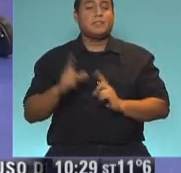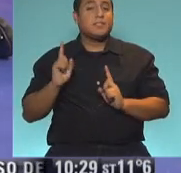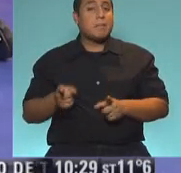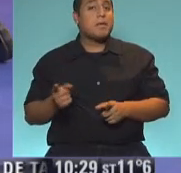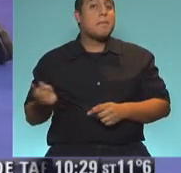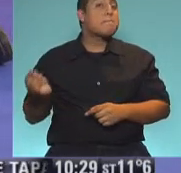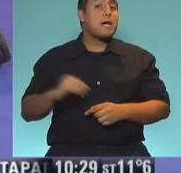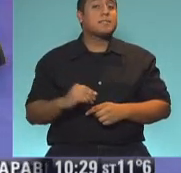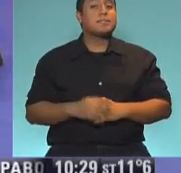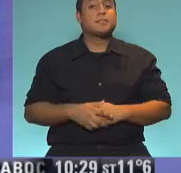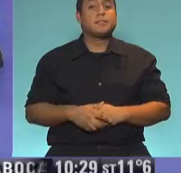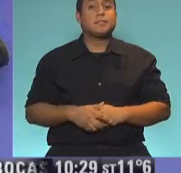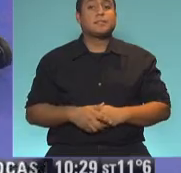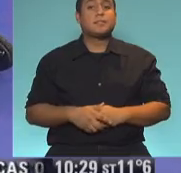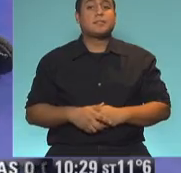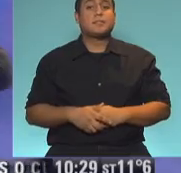tenemos...